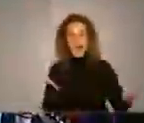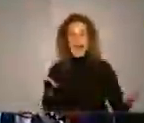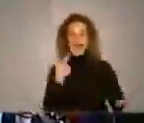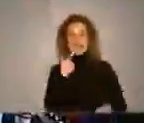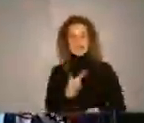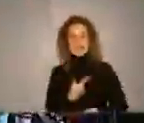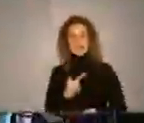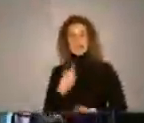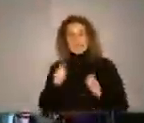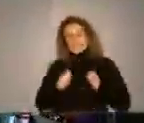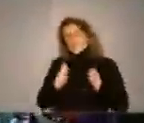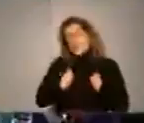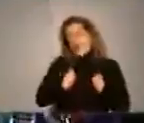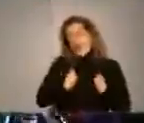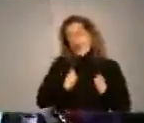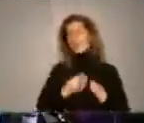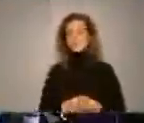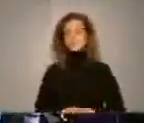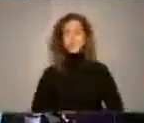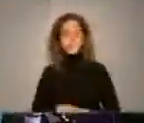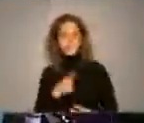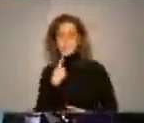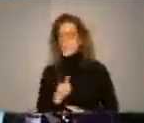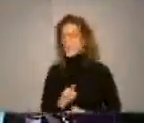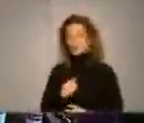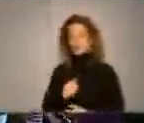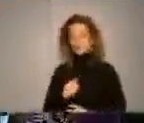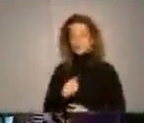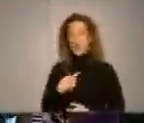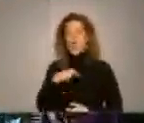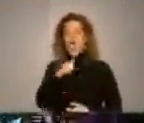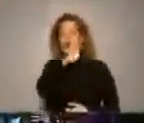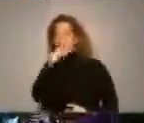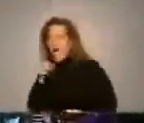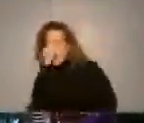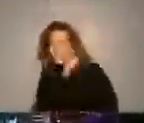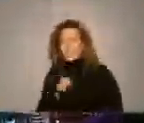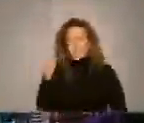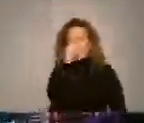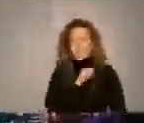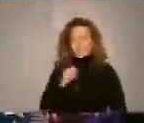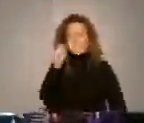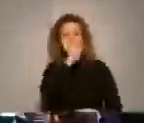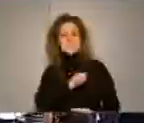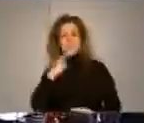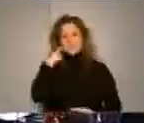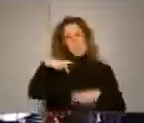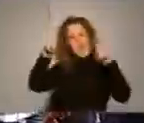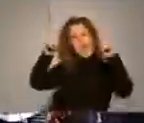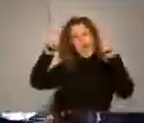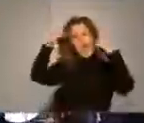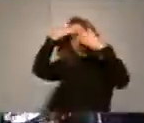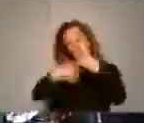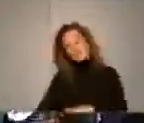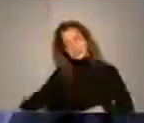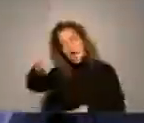Pasa tu vida. Ahora me acuerdo de cada canción y de esas letras que nunca se